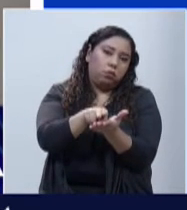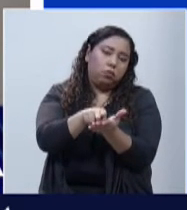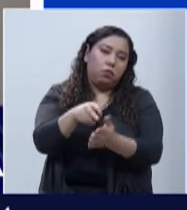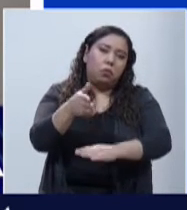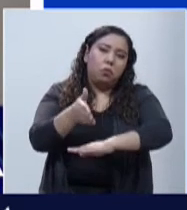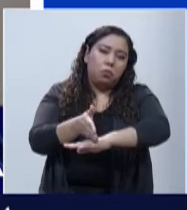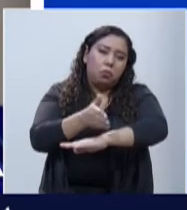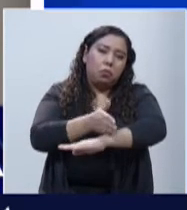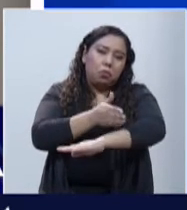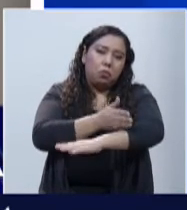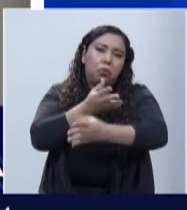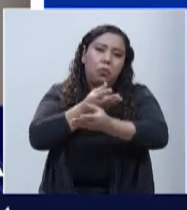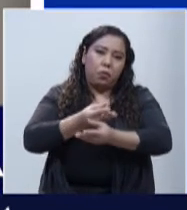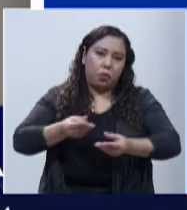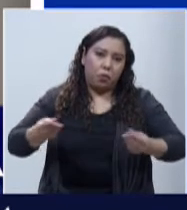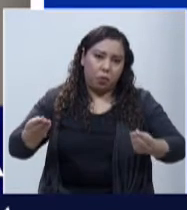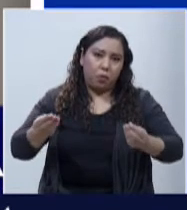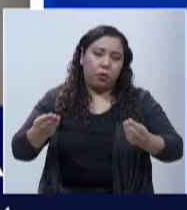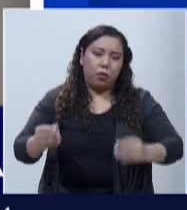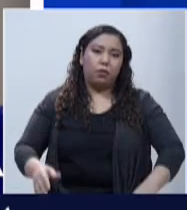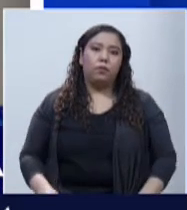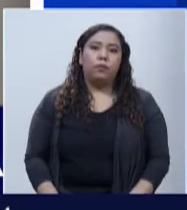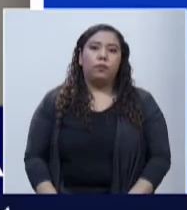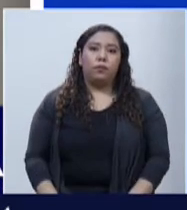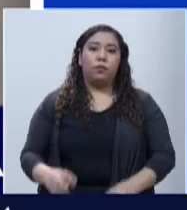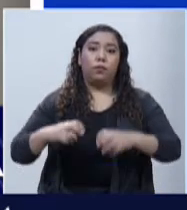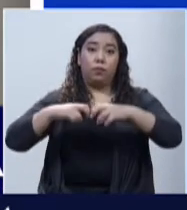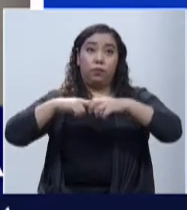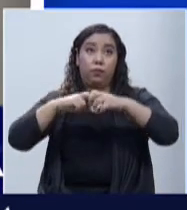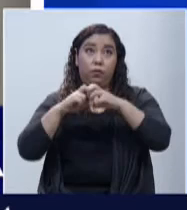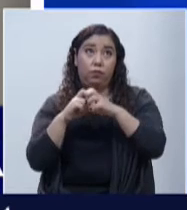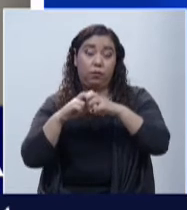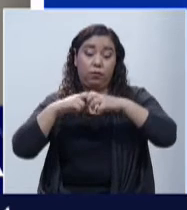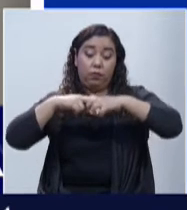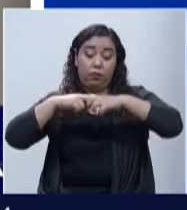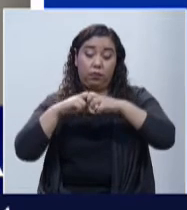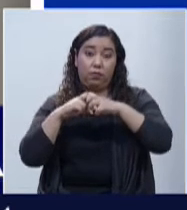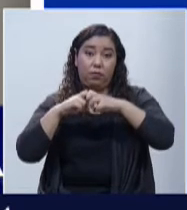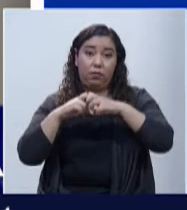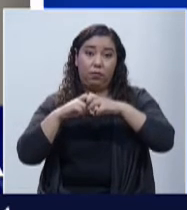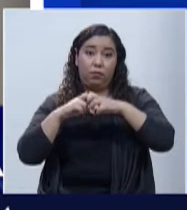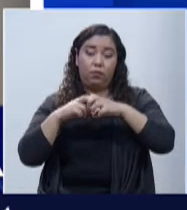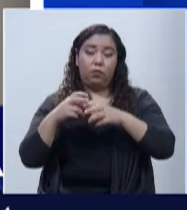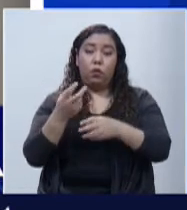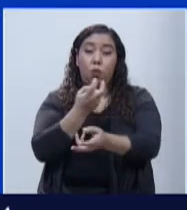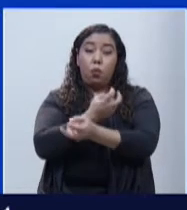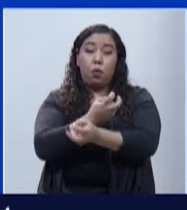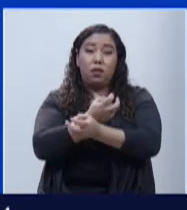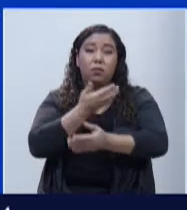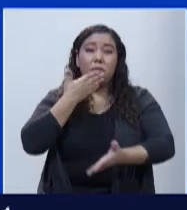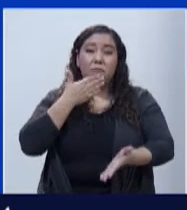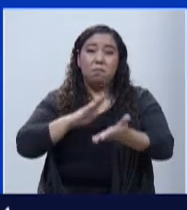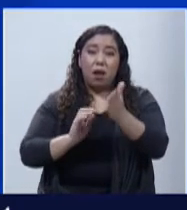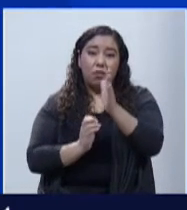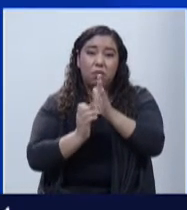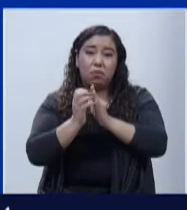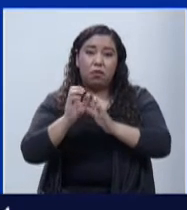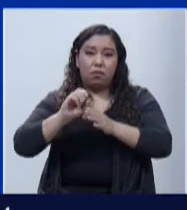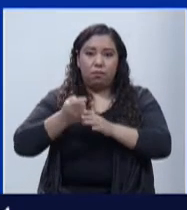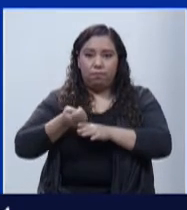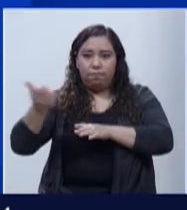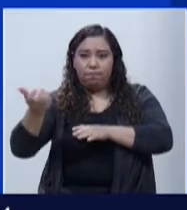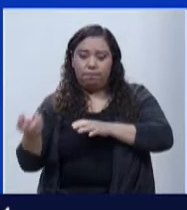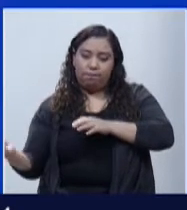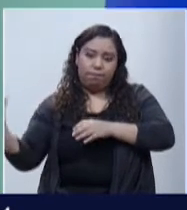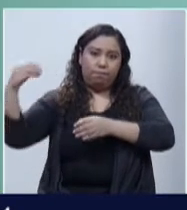recuperando satisfactoriamente la prótesis de rodilla son de alta complejidad por lo que el paciente o la paciente